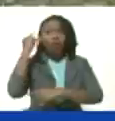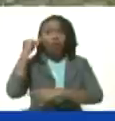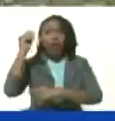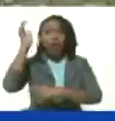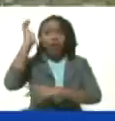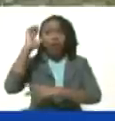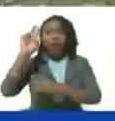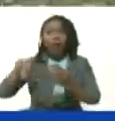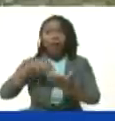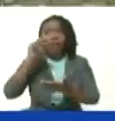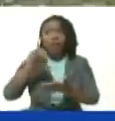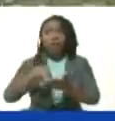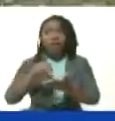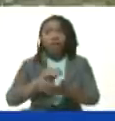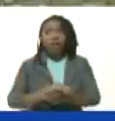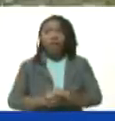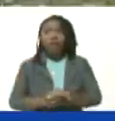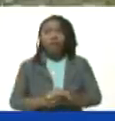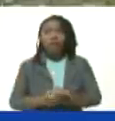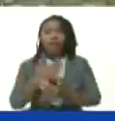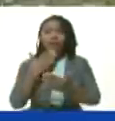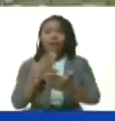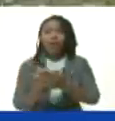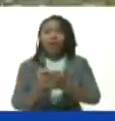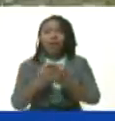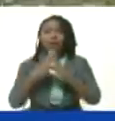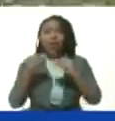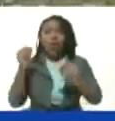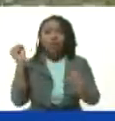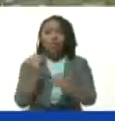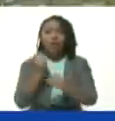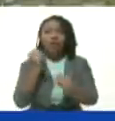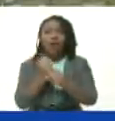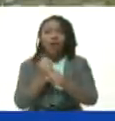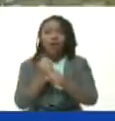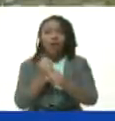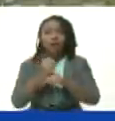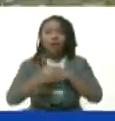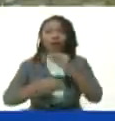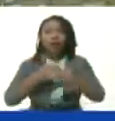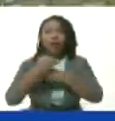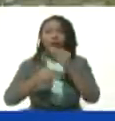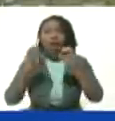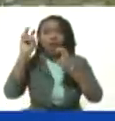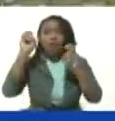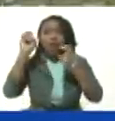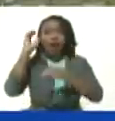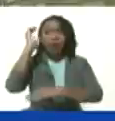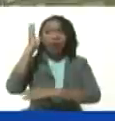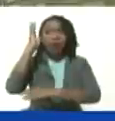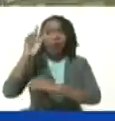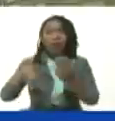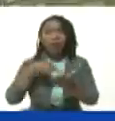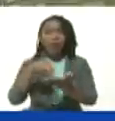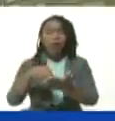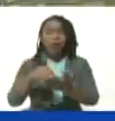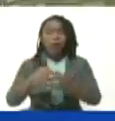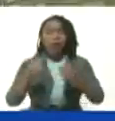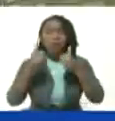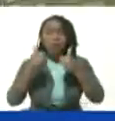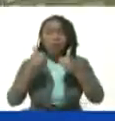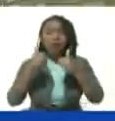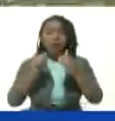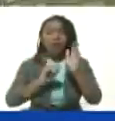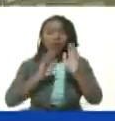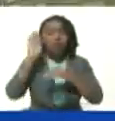Asamblea Nacional. Gracias por todo el trabajo que está haciendo la nueva Asamblea Nacional por el bienestar